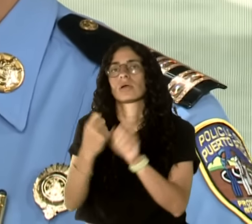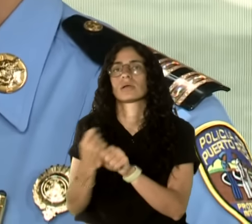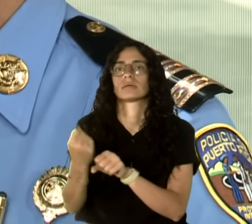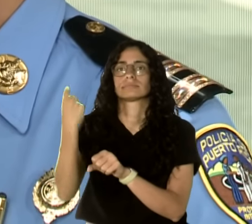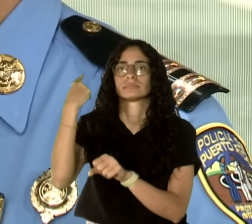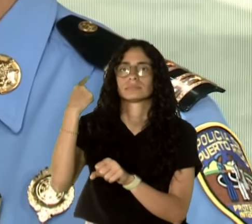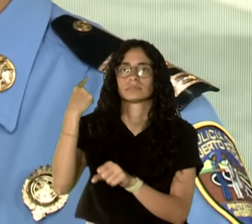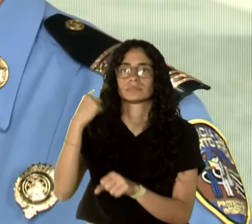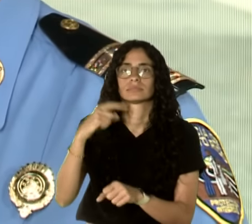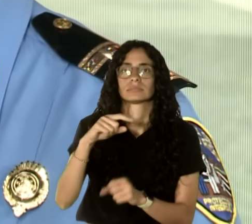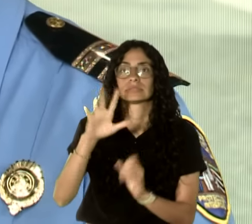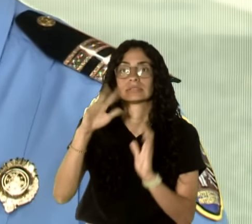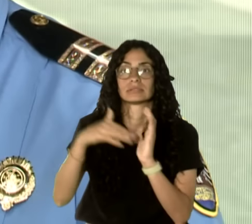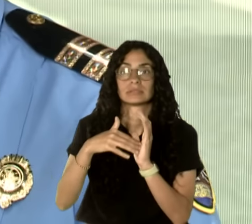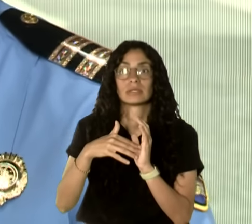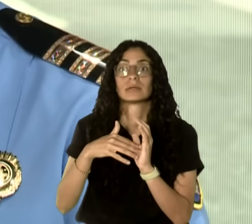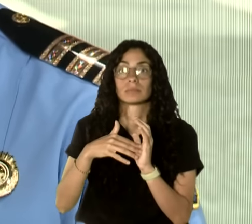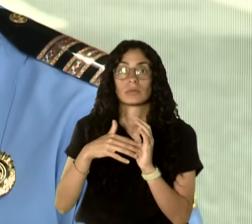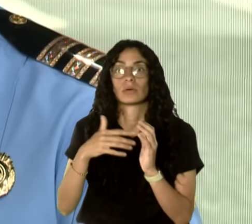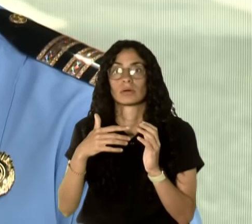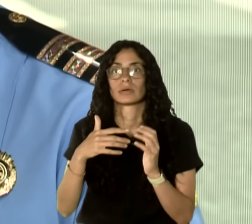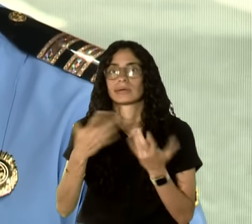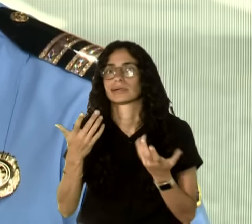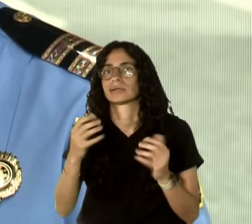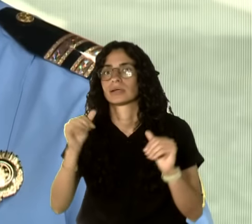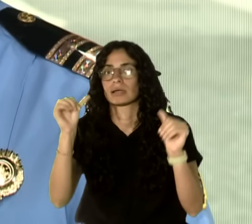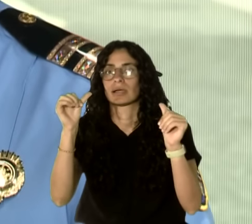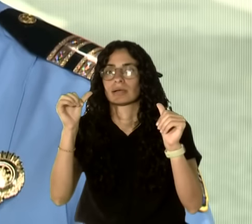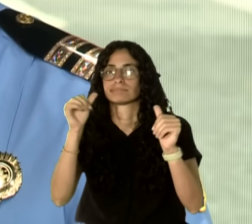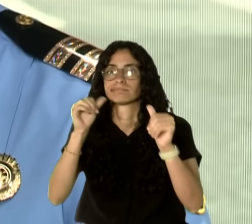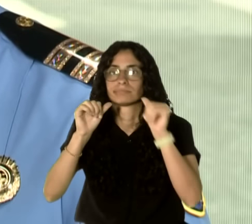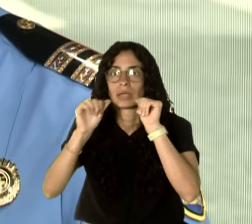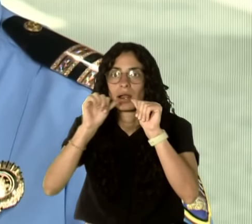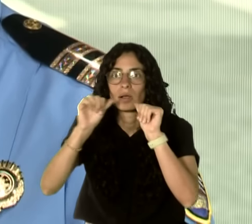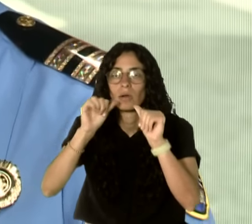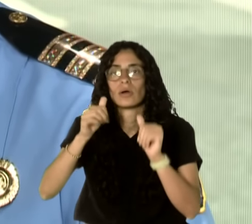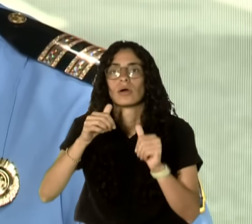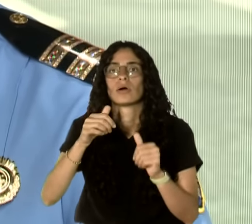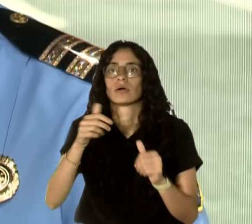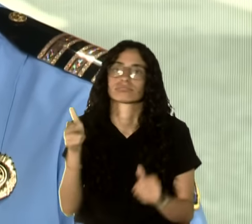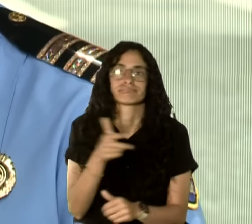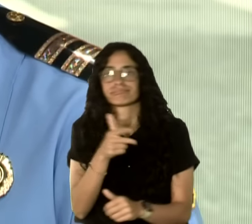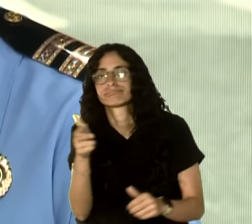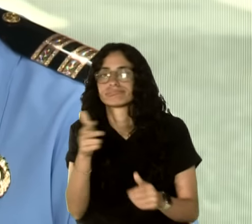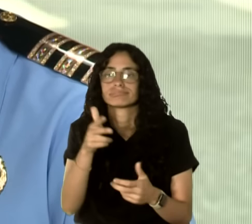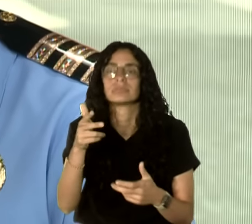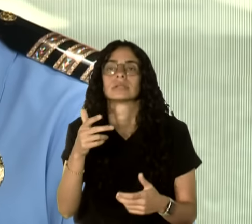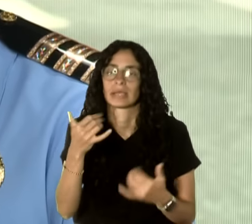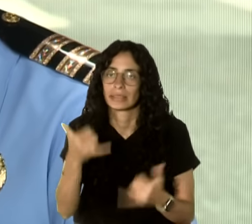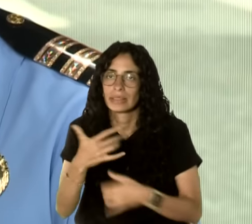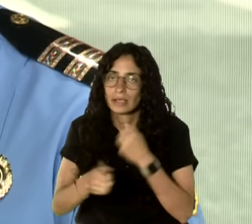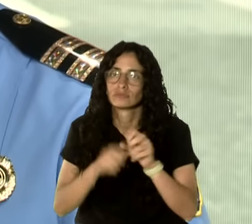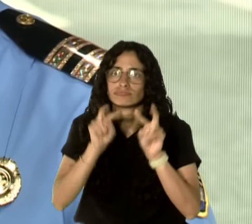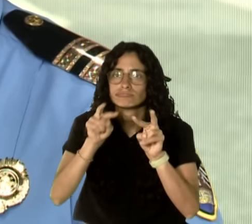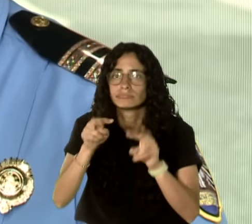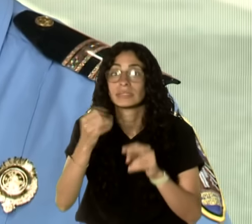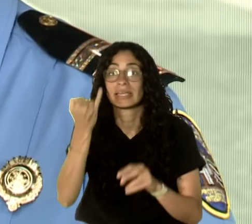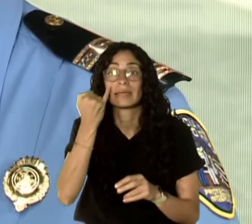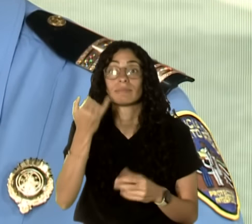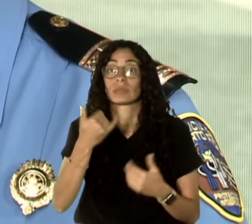5746 personas fueron sorprendidas conduciendo bajo los efectos de bebidas alcohólicas y este año vamos en la misma meta si el las personas no crean